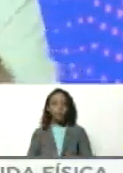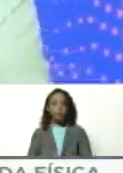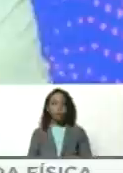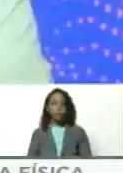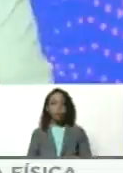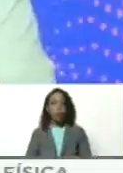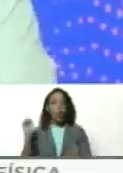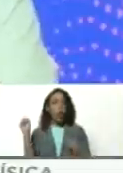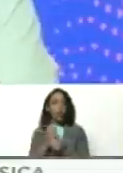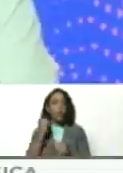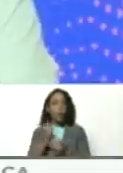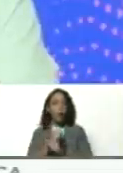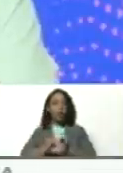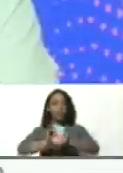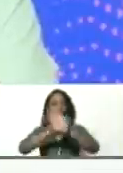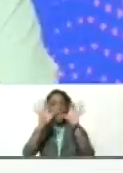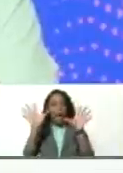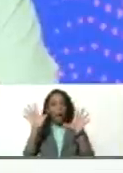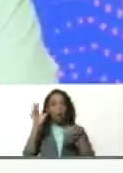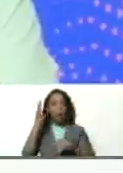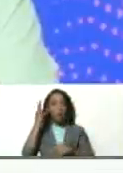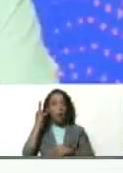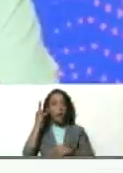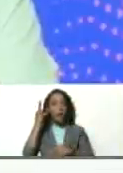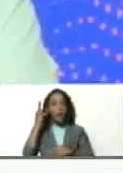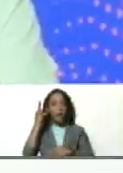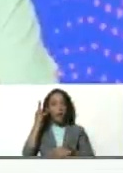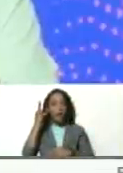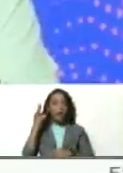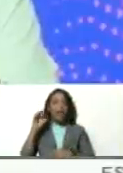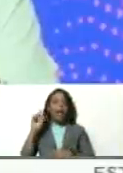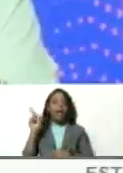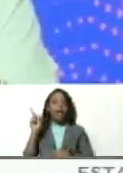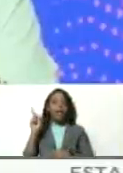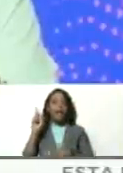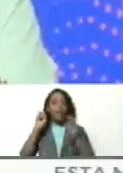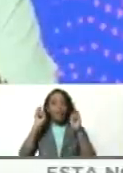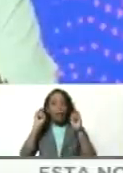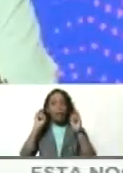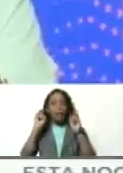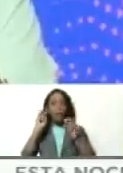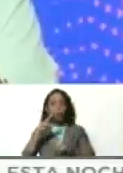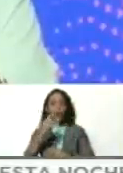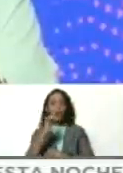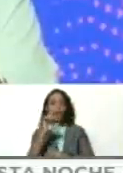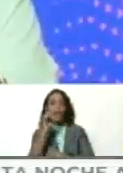Un trabajo de Clara Sánchez Guevara, con prólogo de William Castillo Boyé.